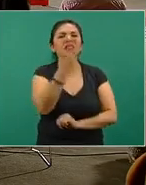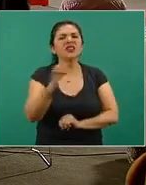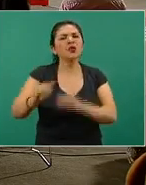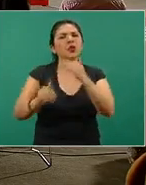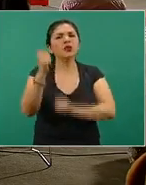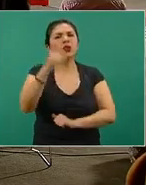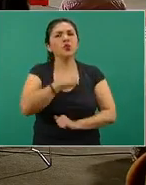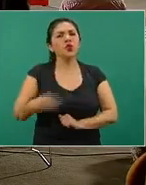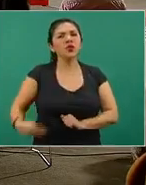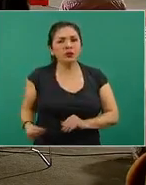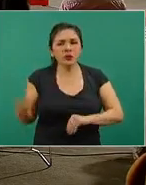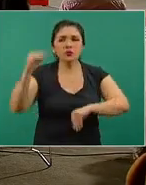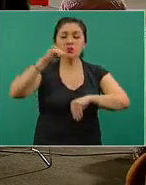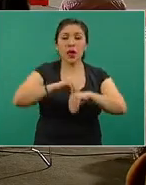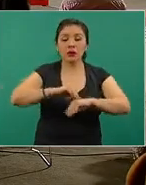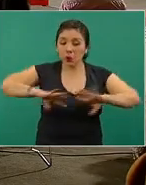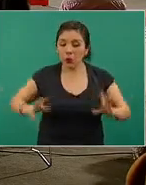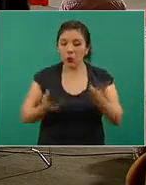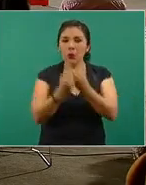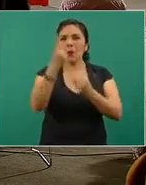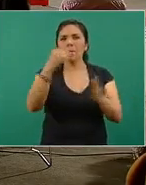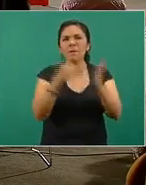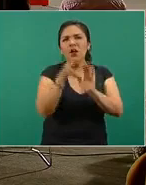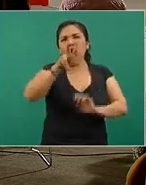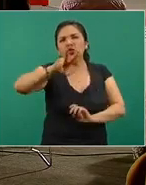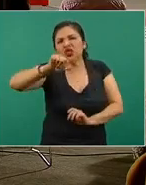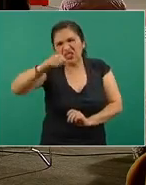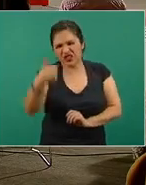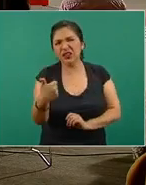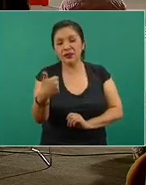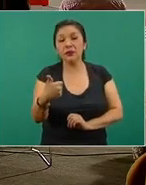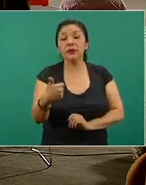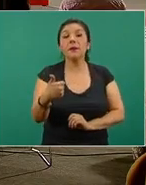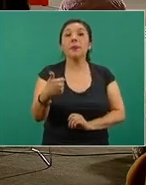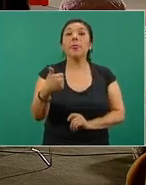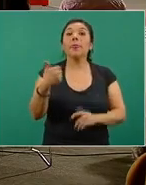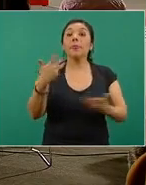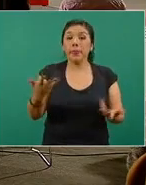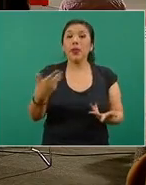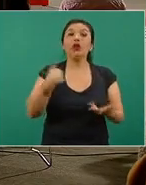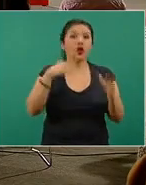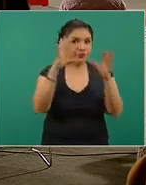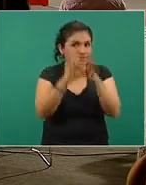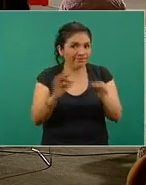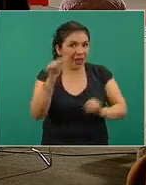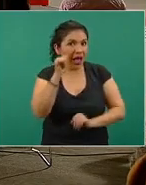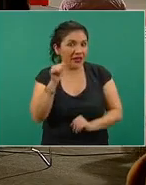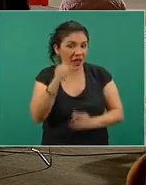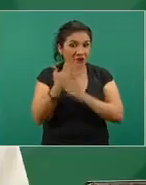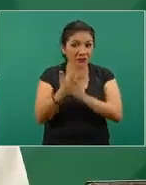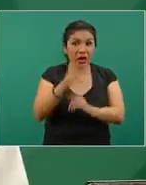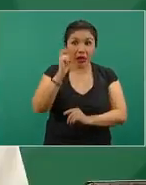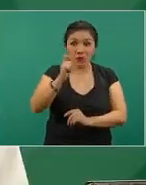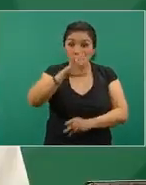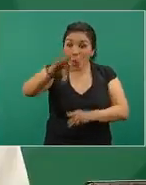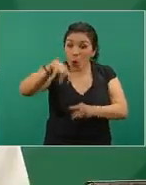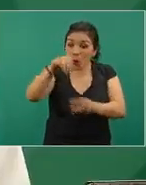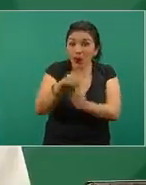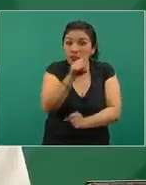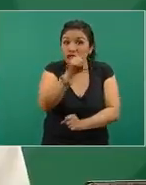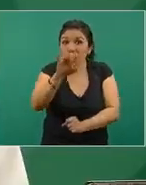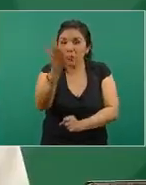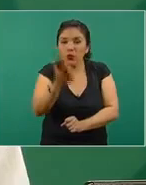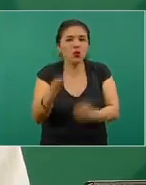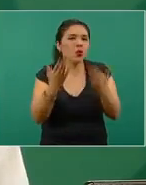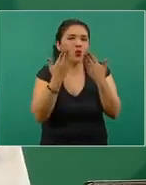adicionales y para un total de 1.086, y aclaré que no se trata de coberturas completas, sino